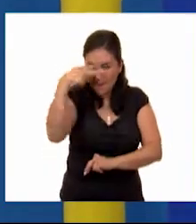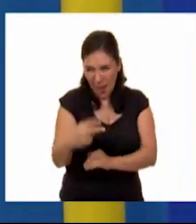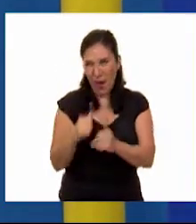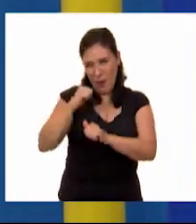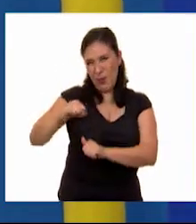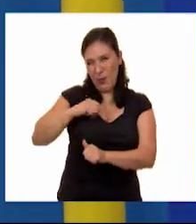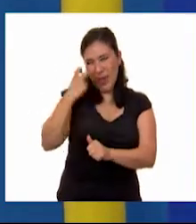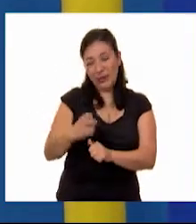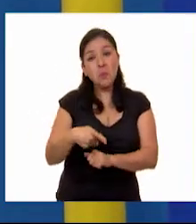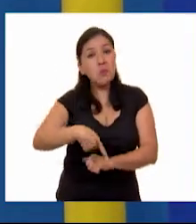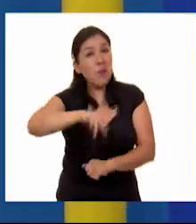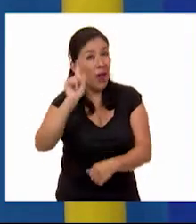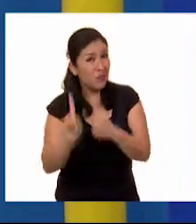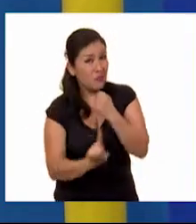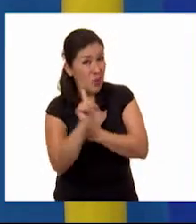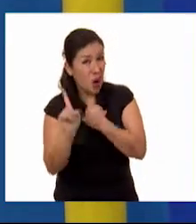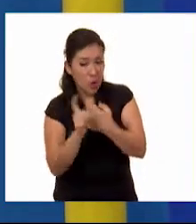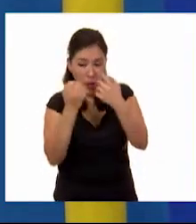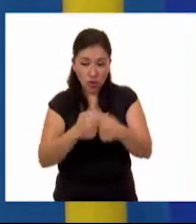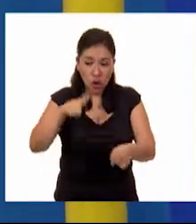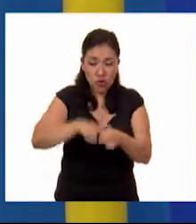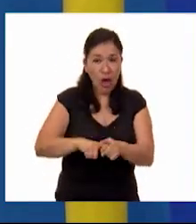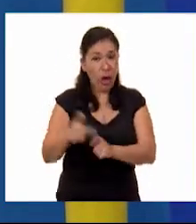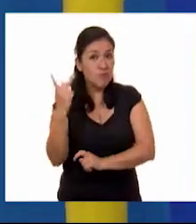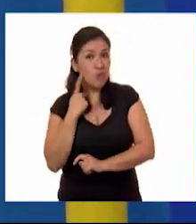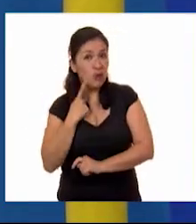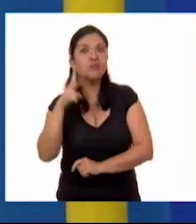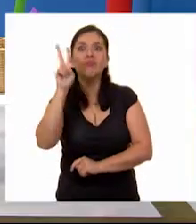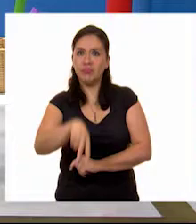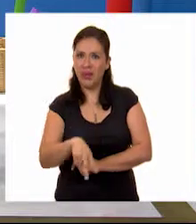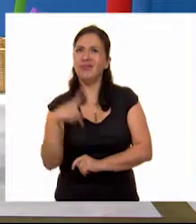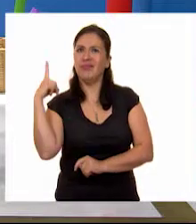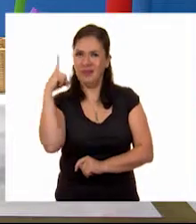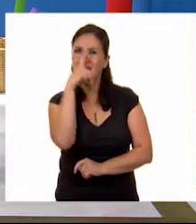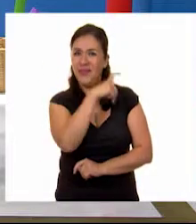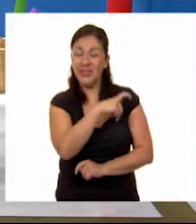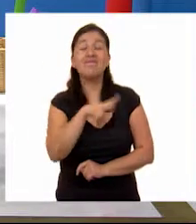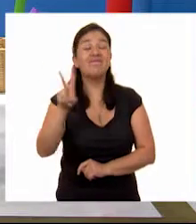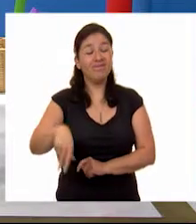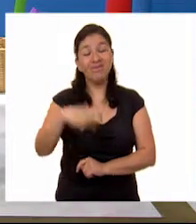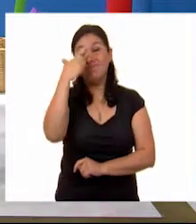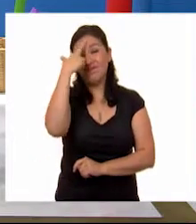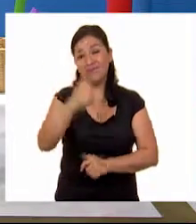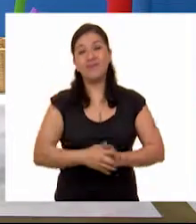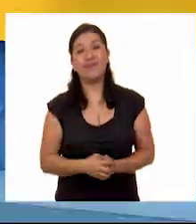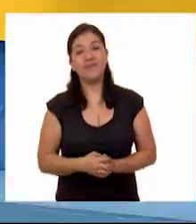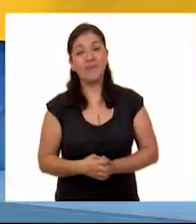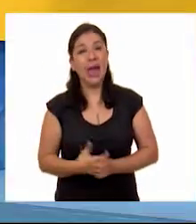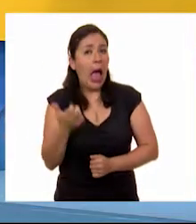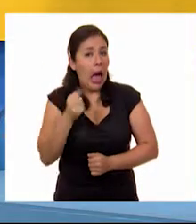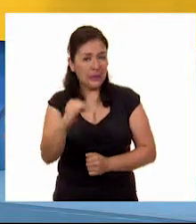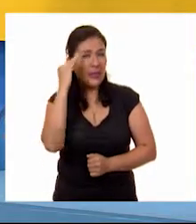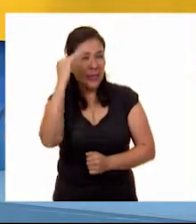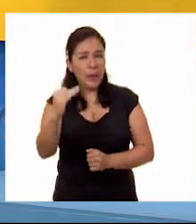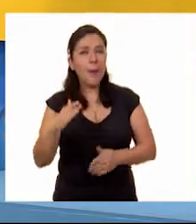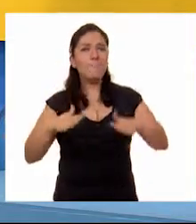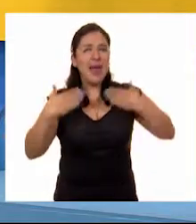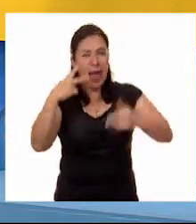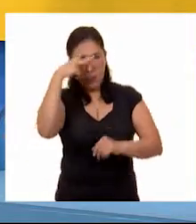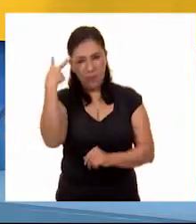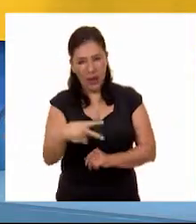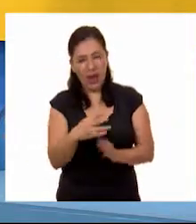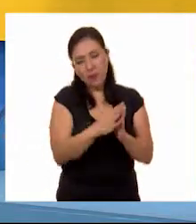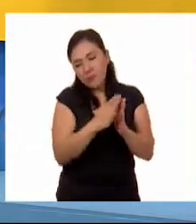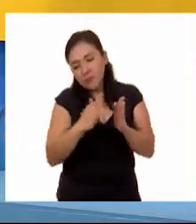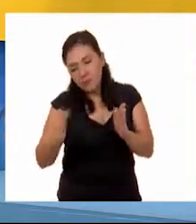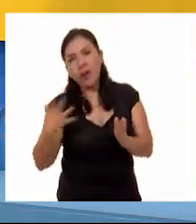años, la situación social y política era bastante tensa. Y así es. Durante los años del Milagro Mexicano empezaron